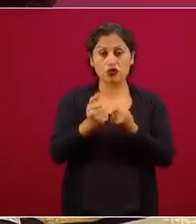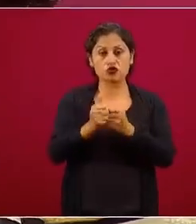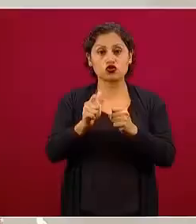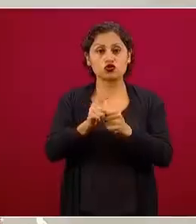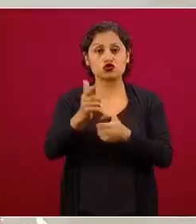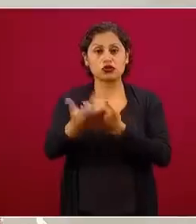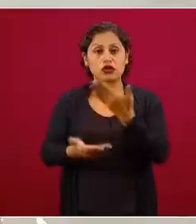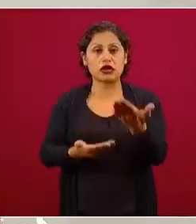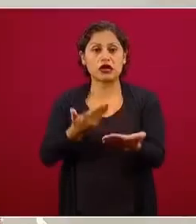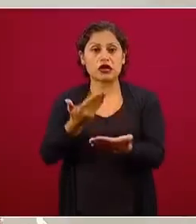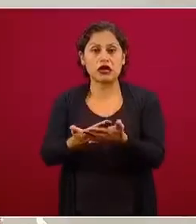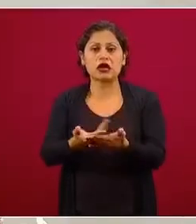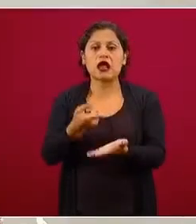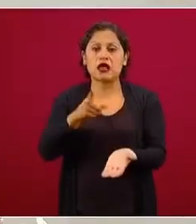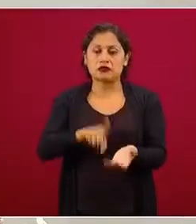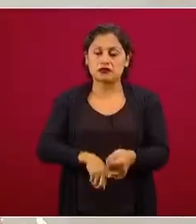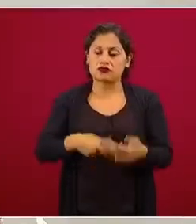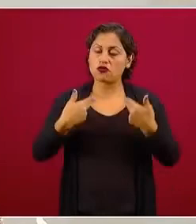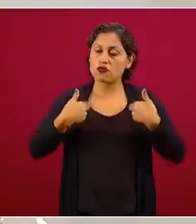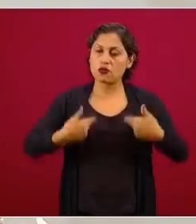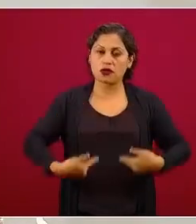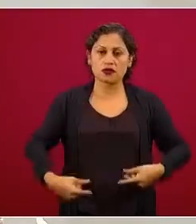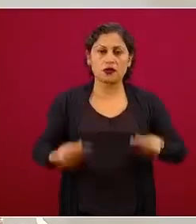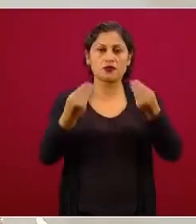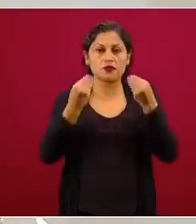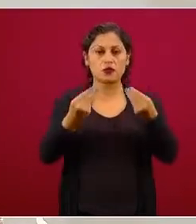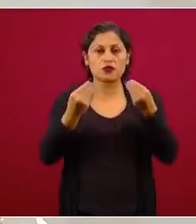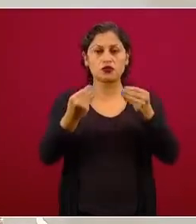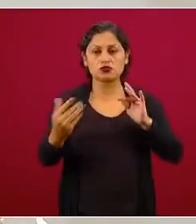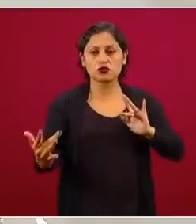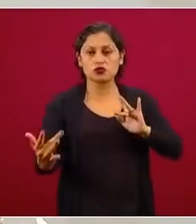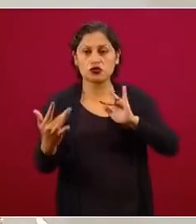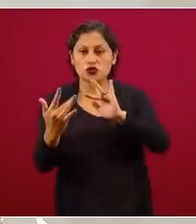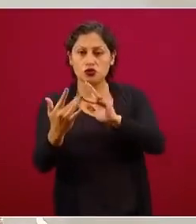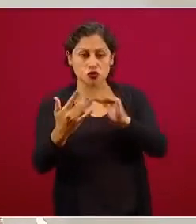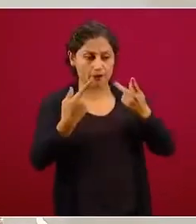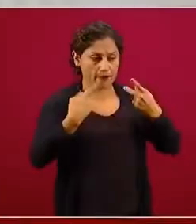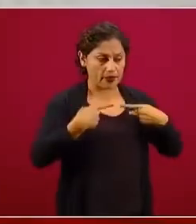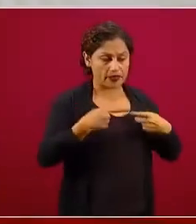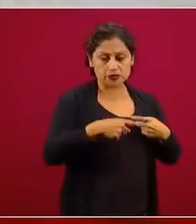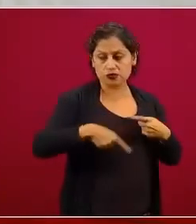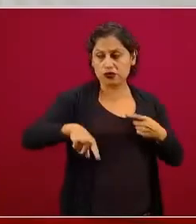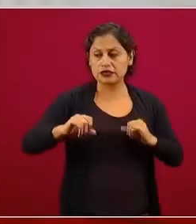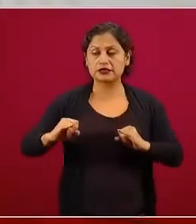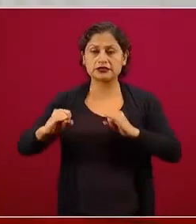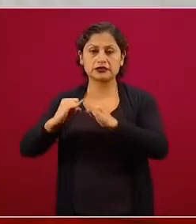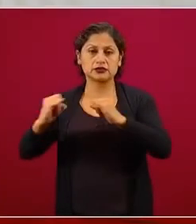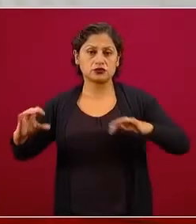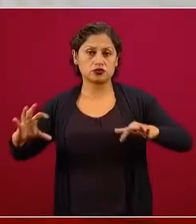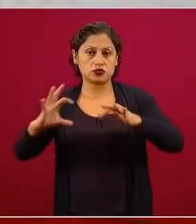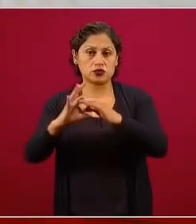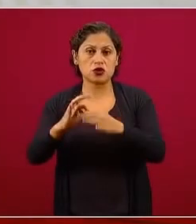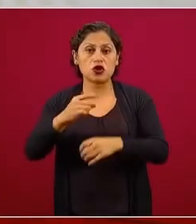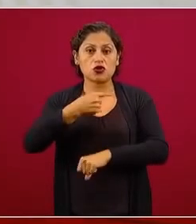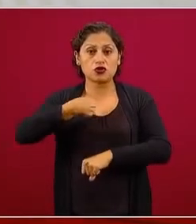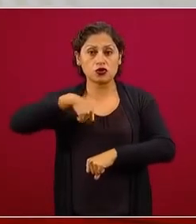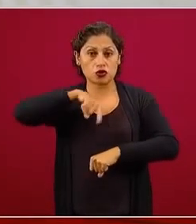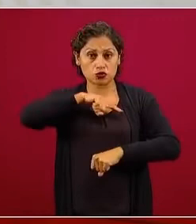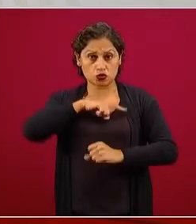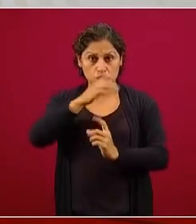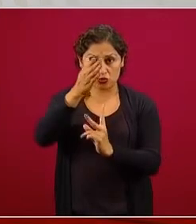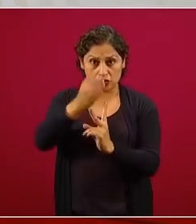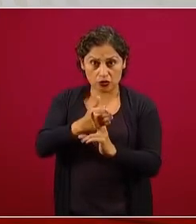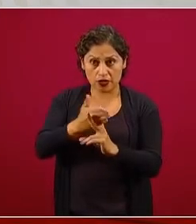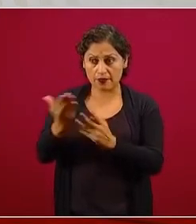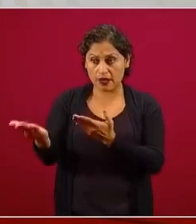social y de este y su relación con el Estado y las instituciones. No estamos mediando, estamos cerca del